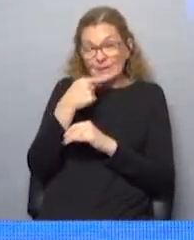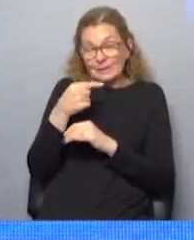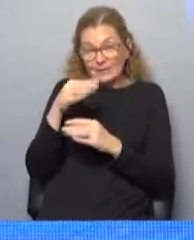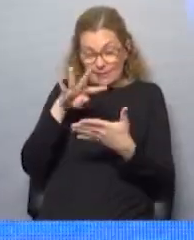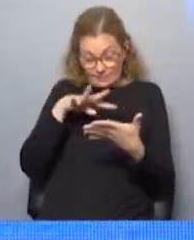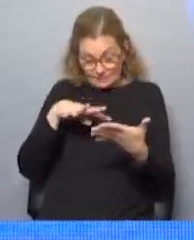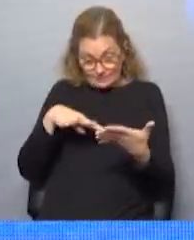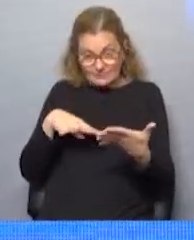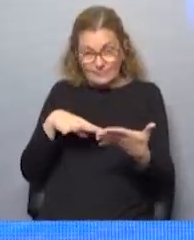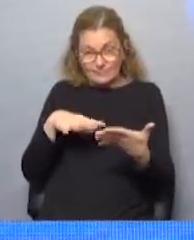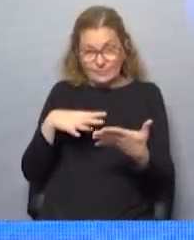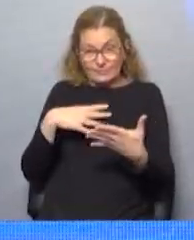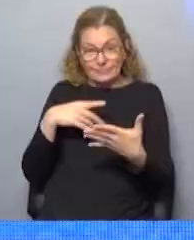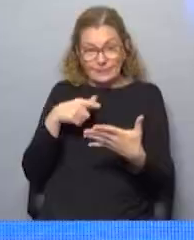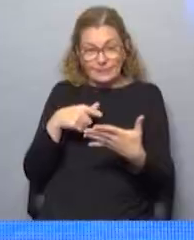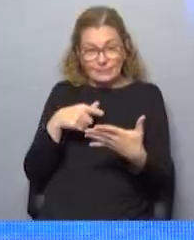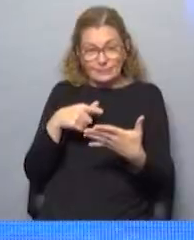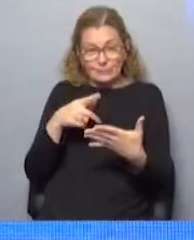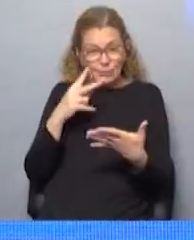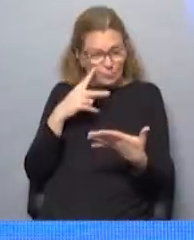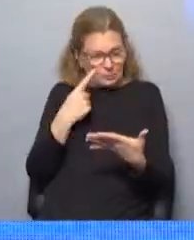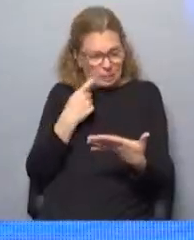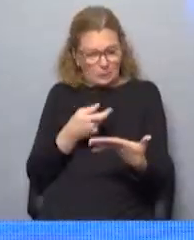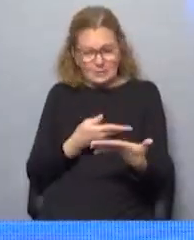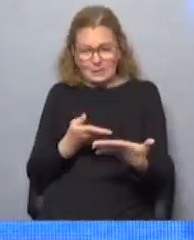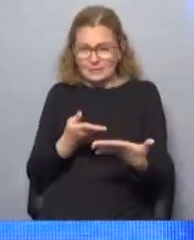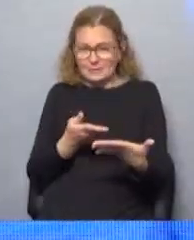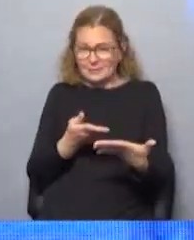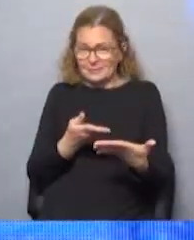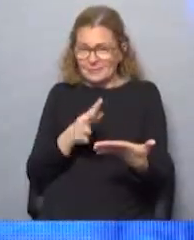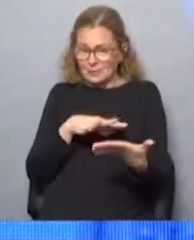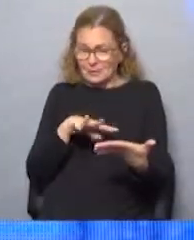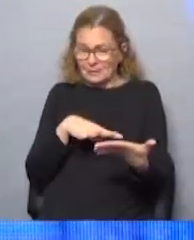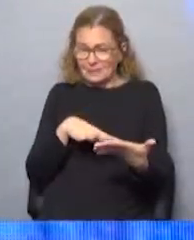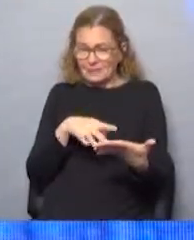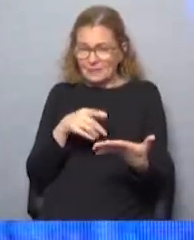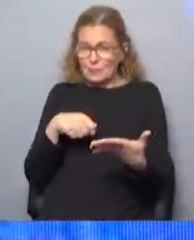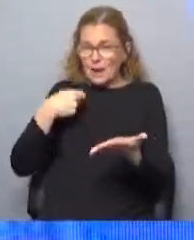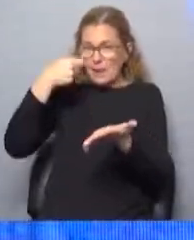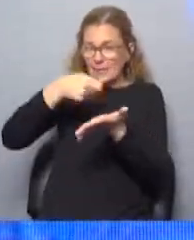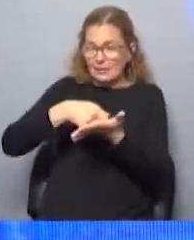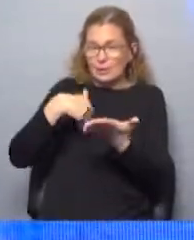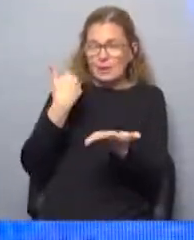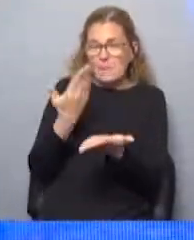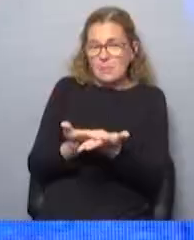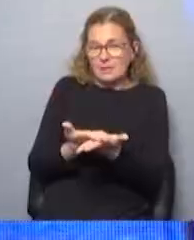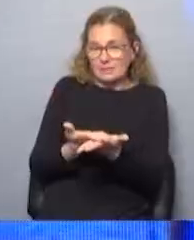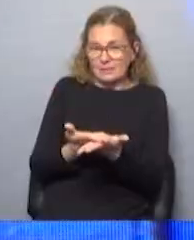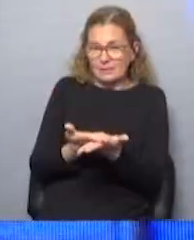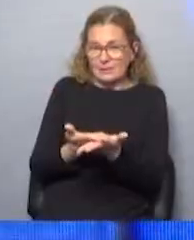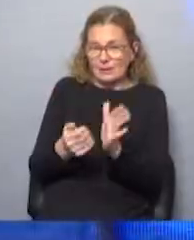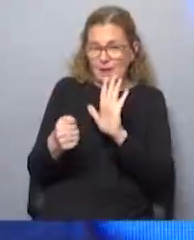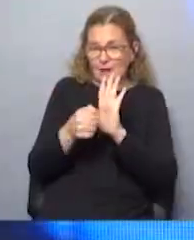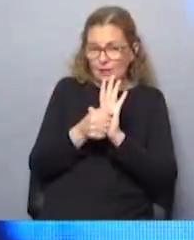es muy apoyable no se transmite digamos en las inversiones que están planteadas en el